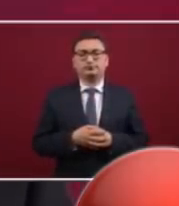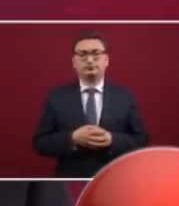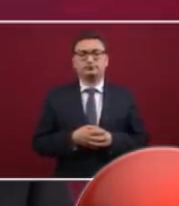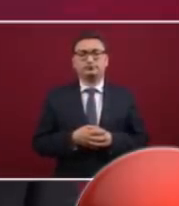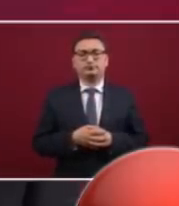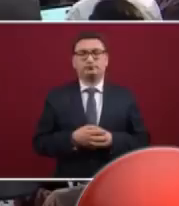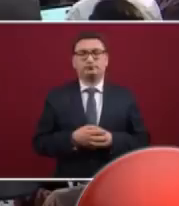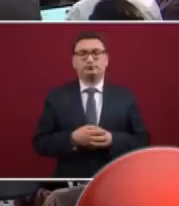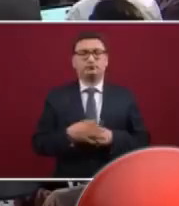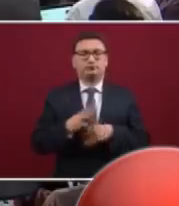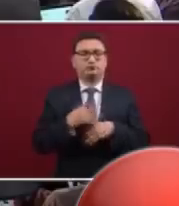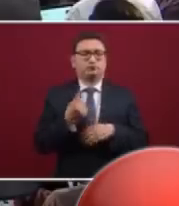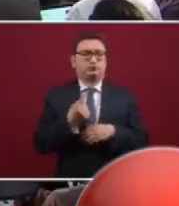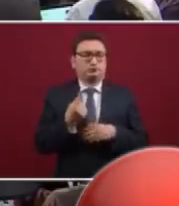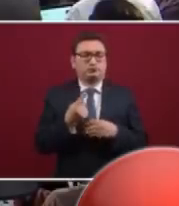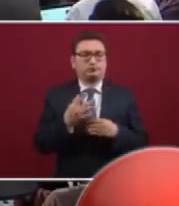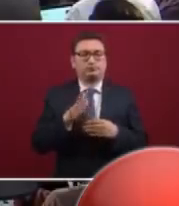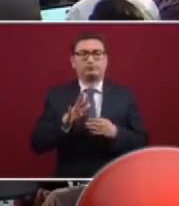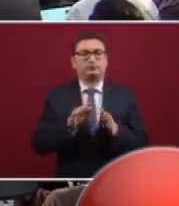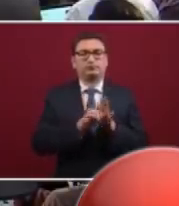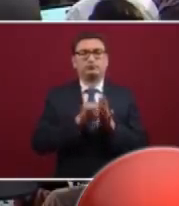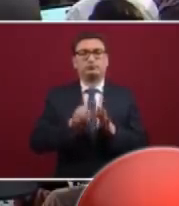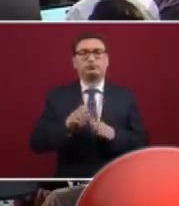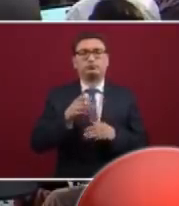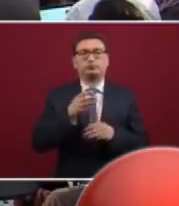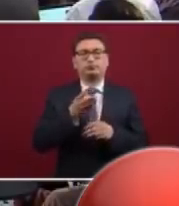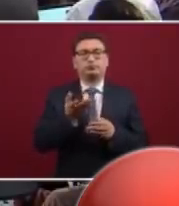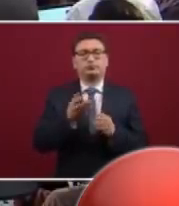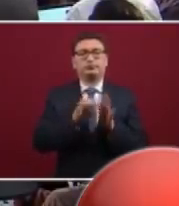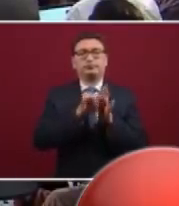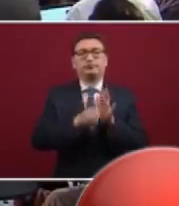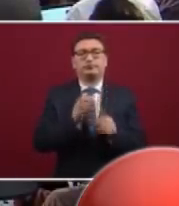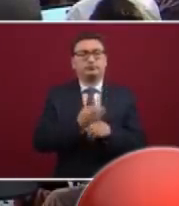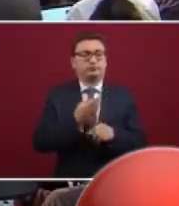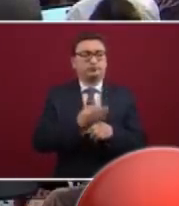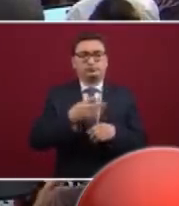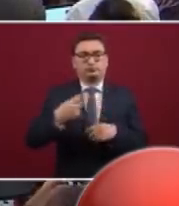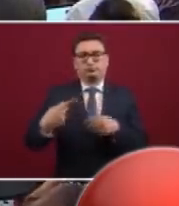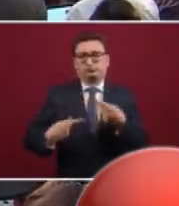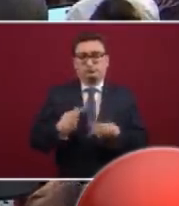Porque es como si aquí nosotros nos pregunta